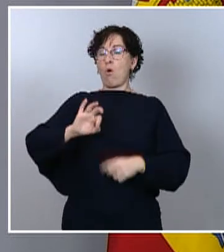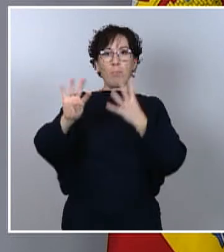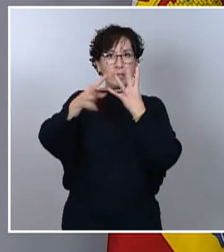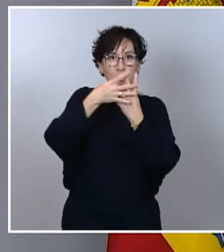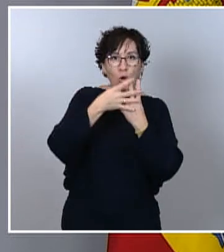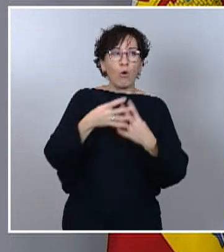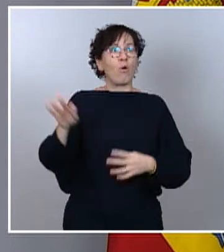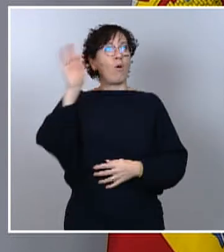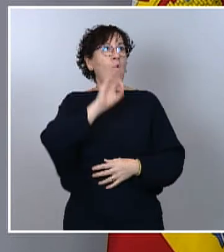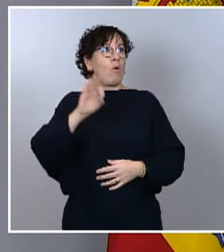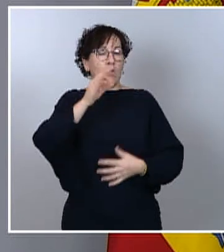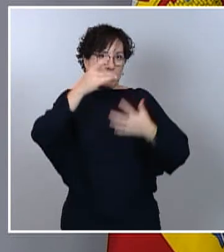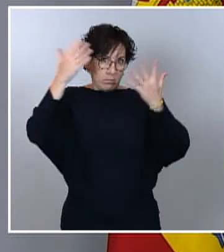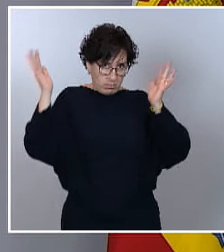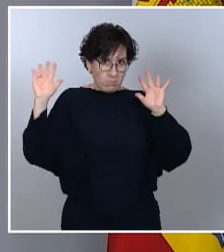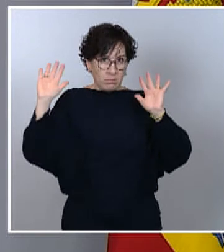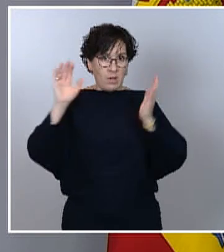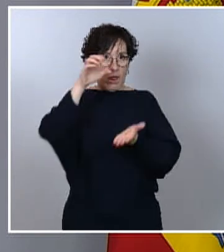otros centros donde viven